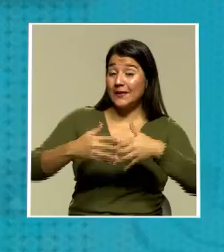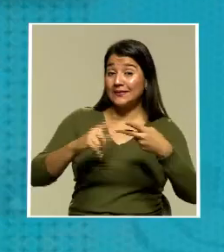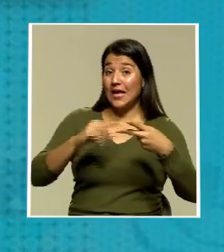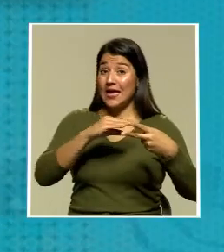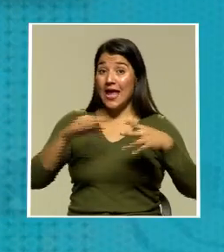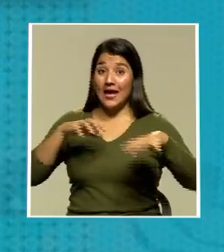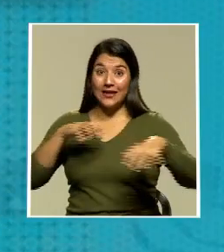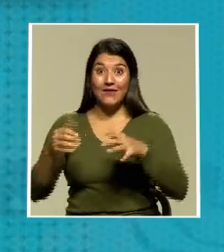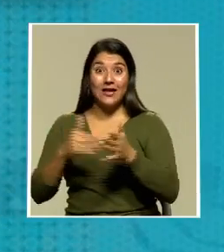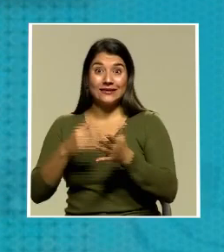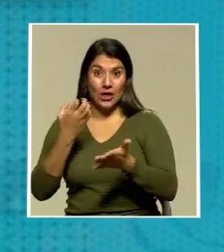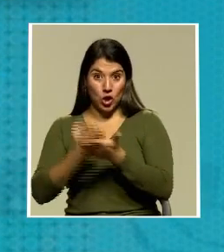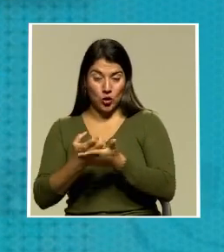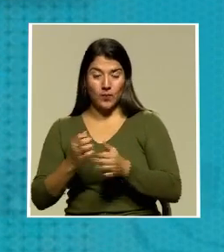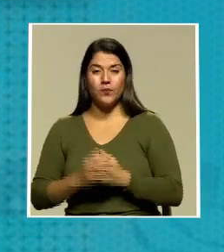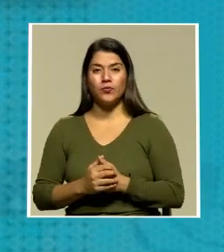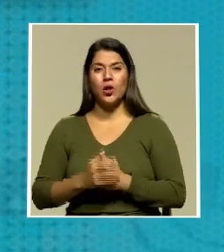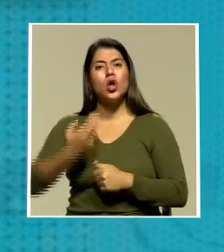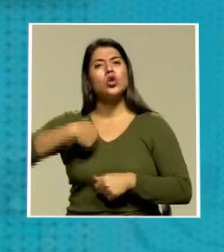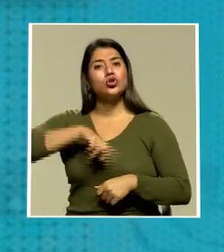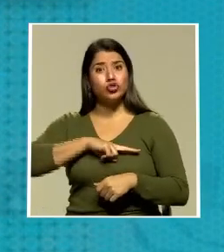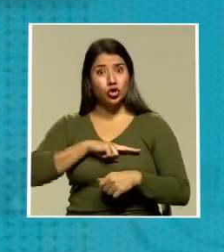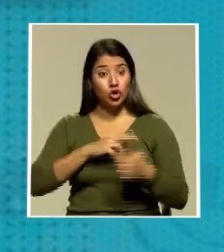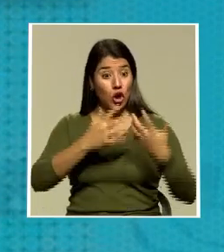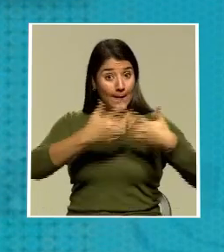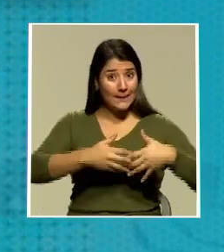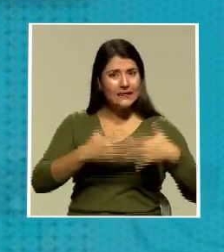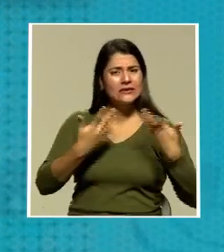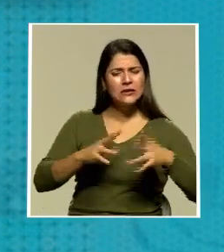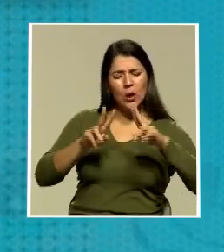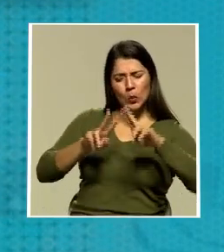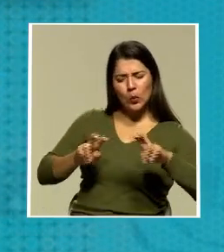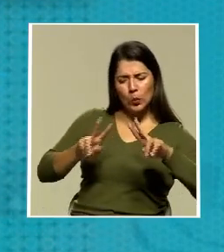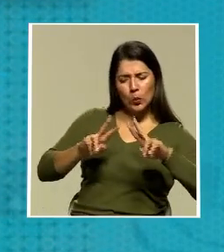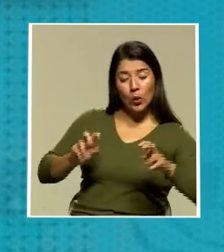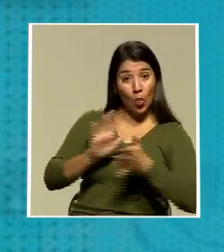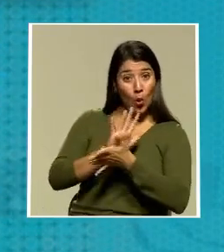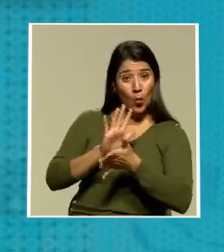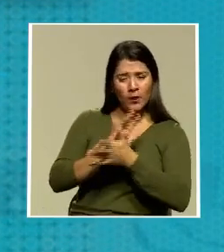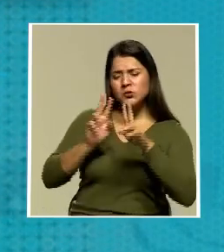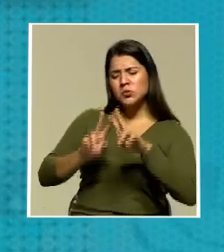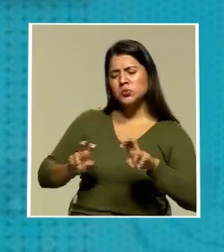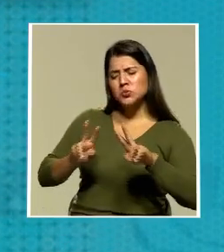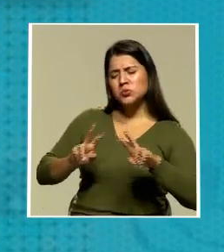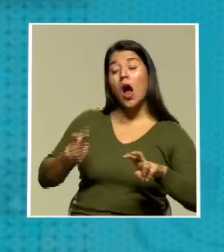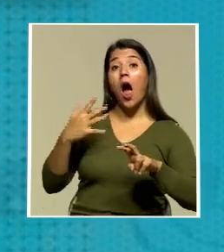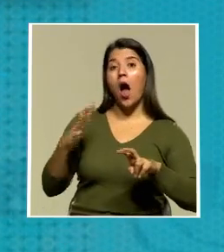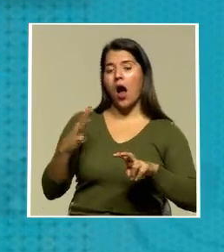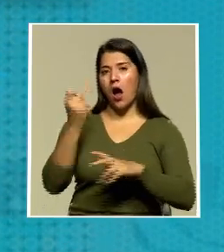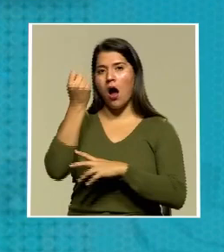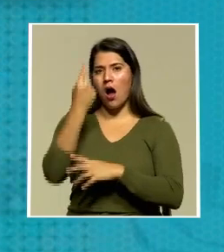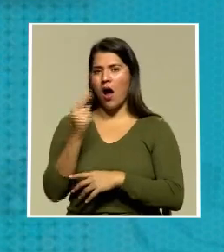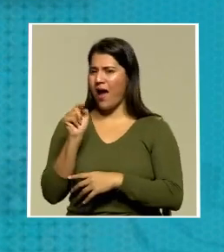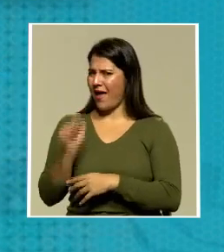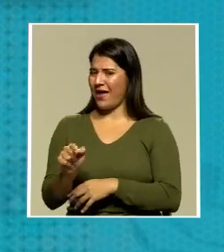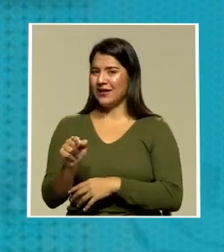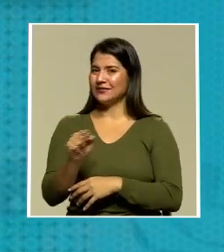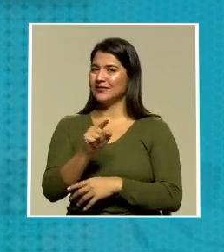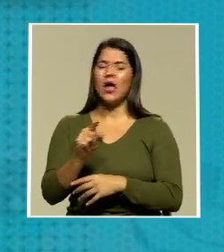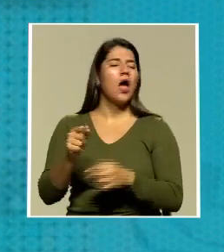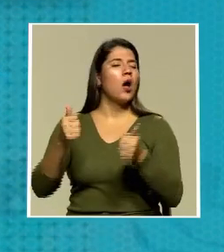económica. La Cámara ha hecho un análisis exhaustivo del documento y ha llegado a la conclusión de que este no debe